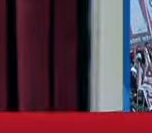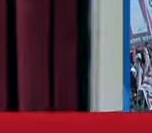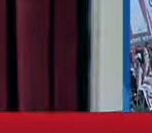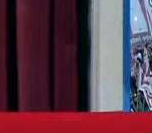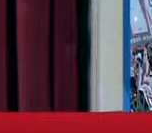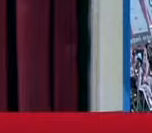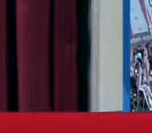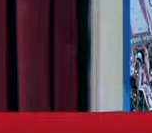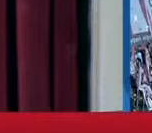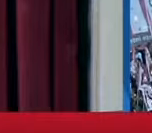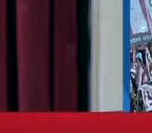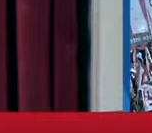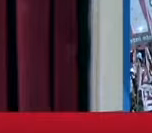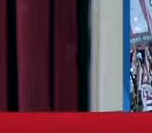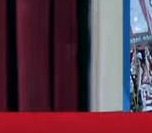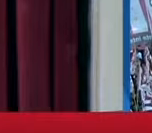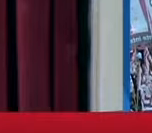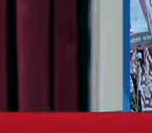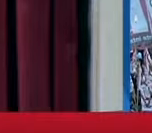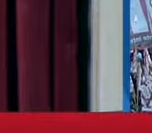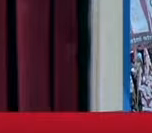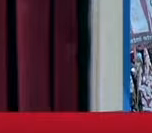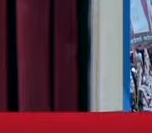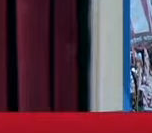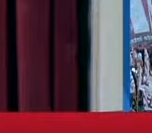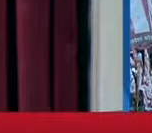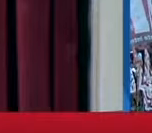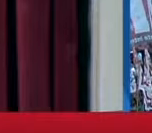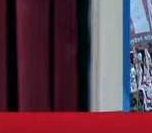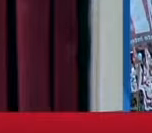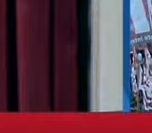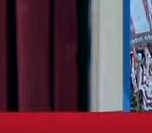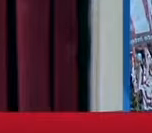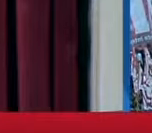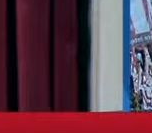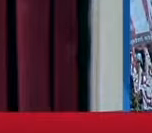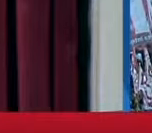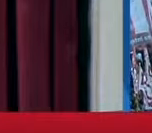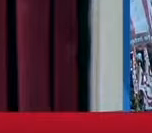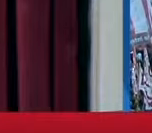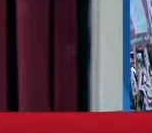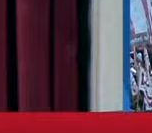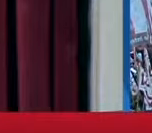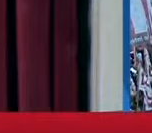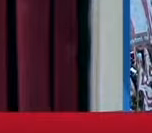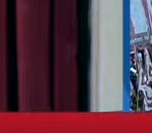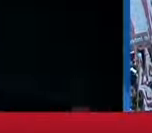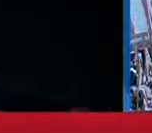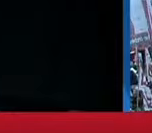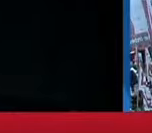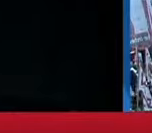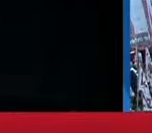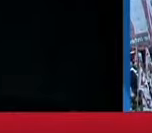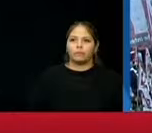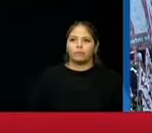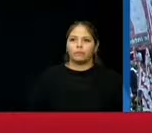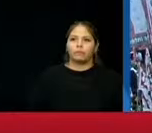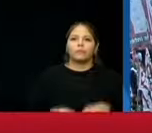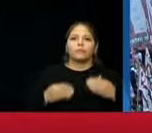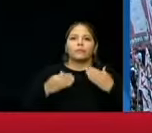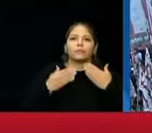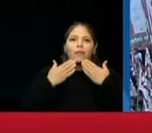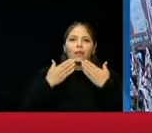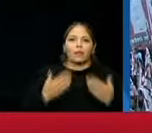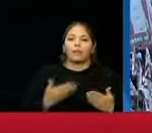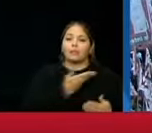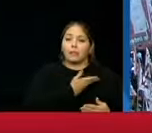del 50, ¿no? 50 Julio, el papá de Federico, ¿no? Mira, estaba leyendo también una de Subán Córdoba. El otro día hacen una nube de palabras,